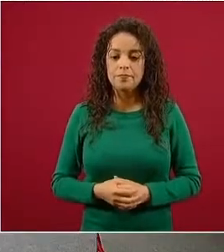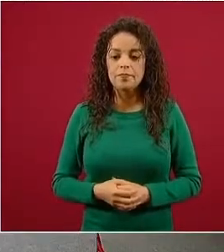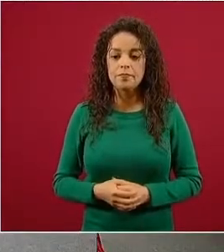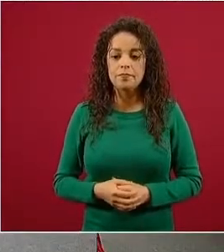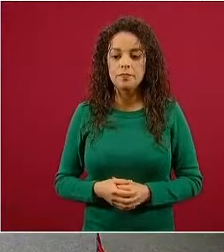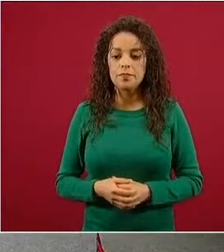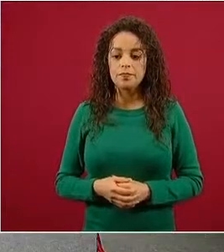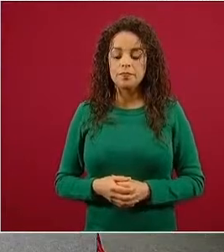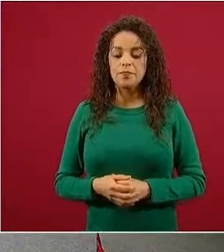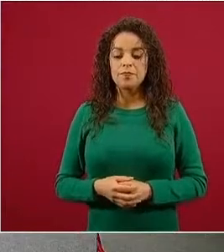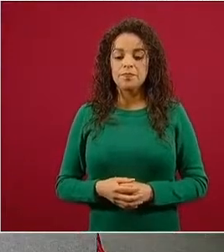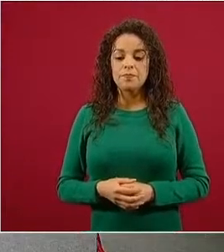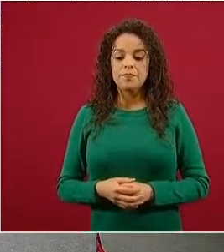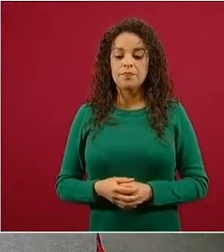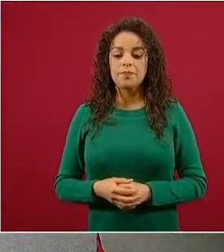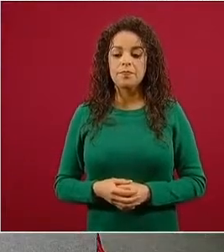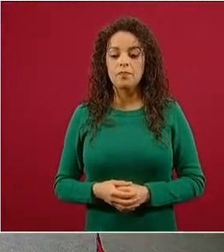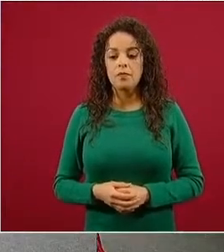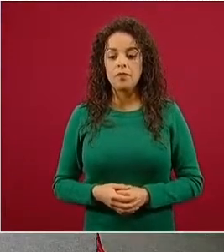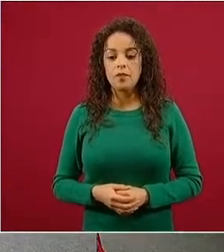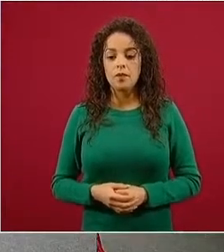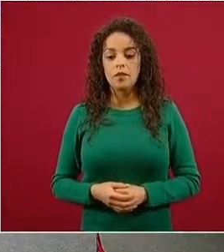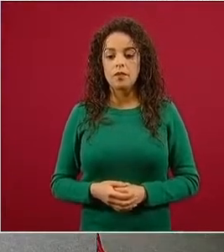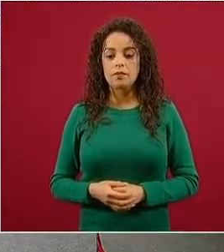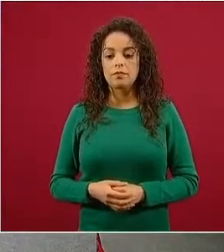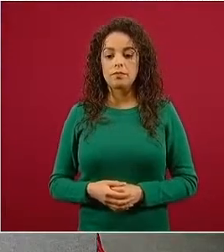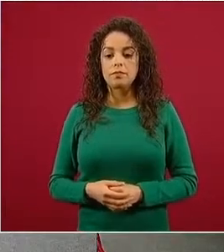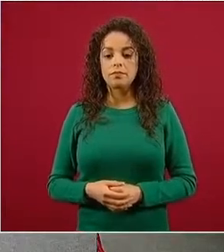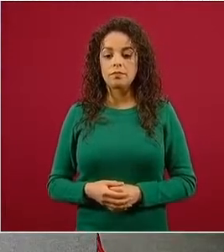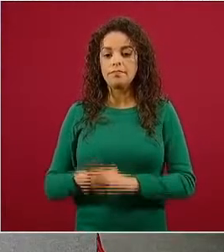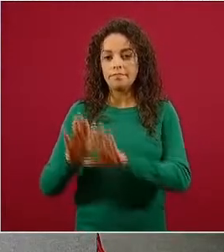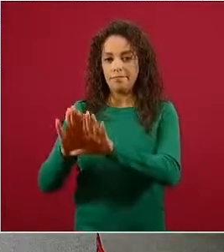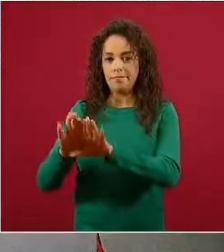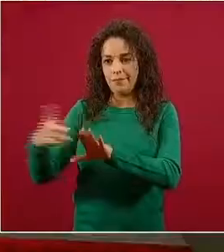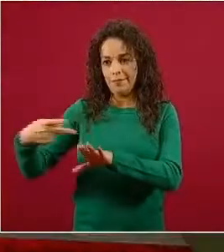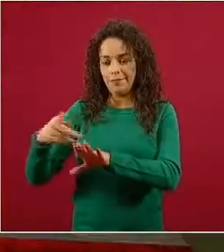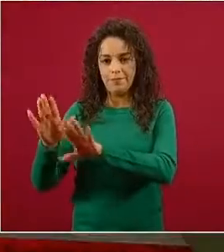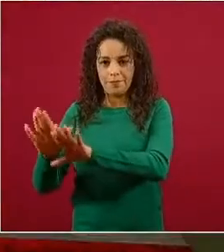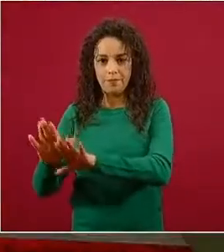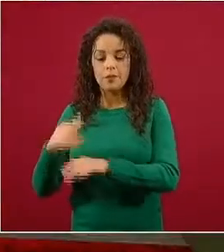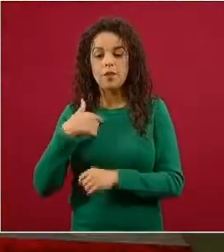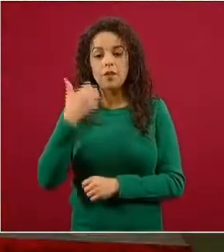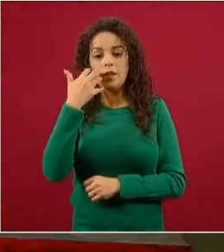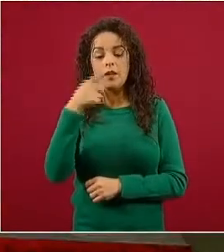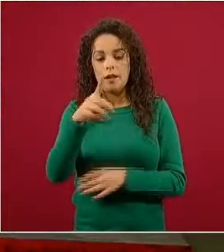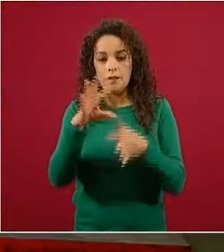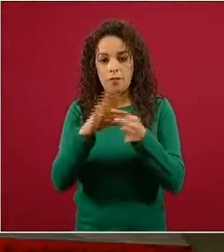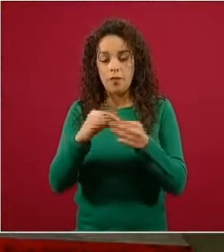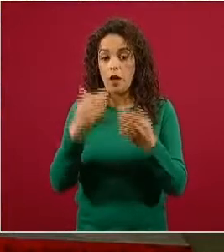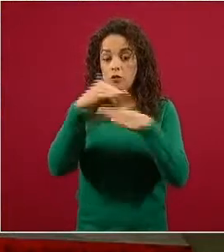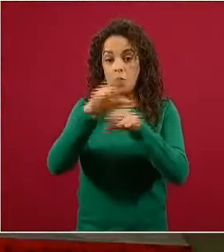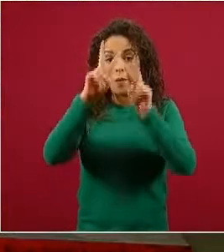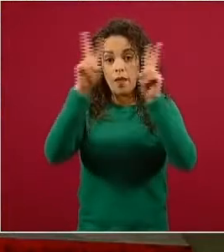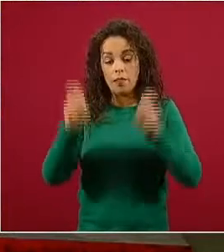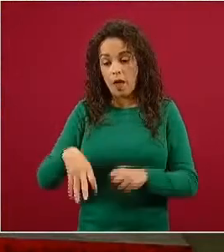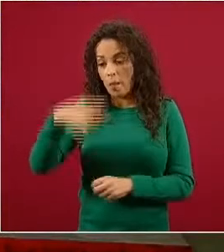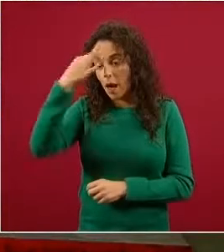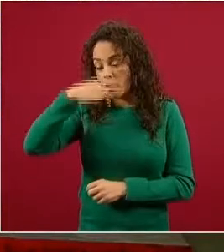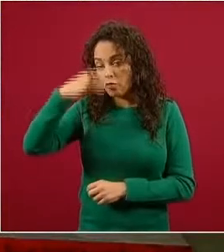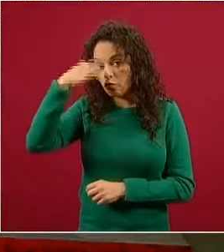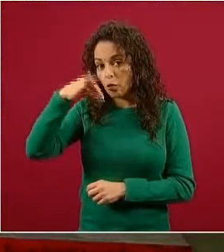defunciones de vigilancia epidemiológica, y en cada una de las jurisdicciones, en cada una de las unidades